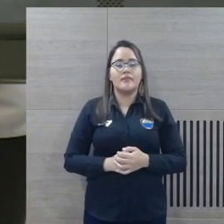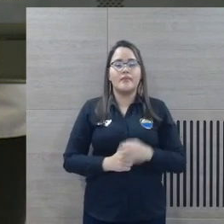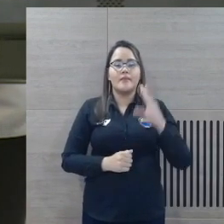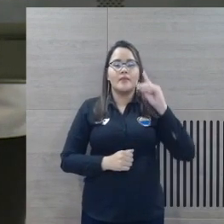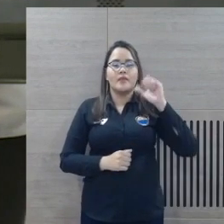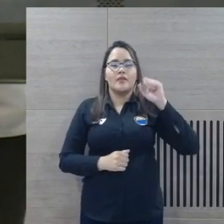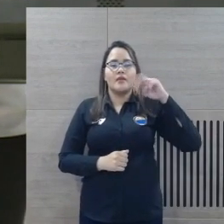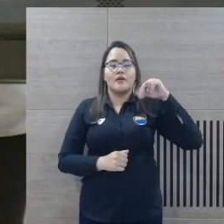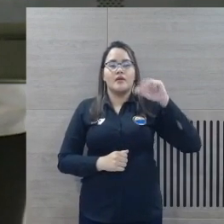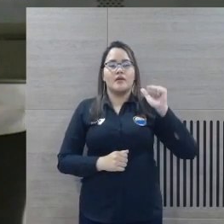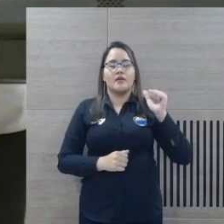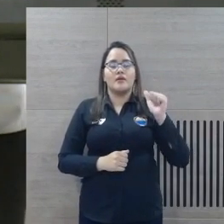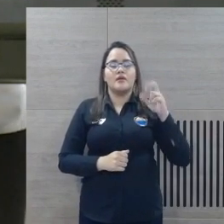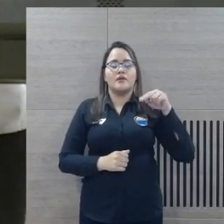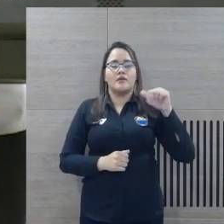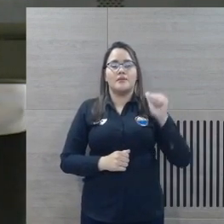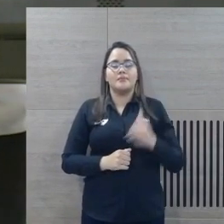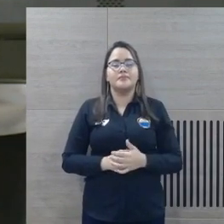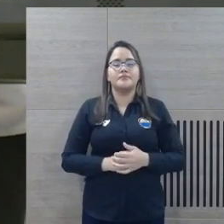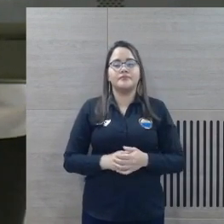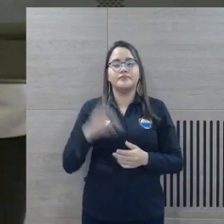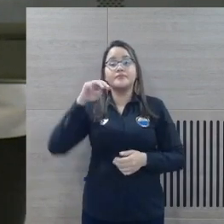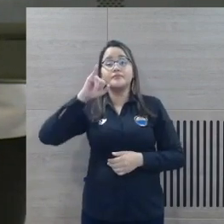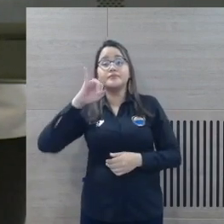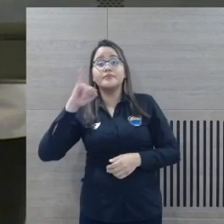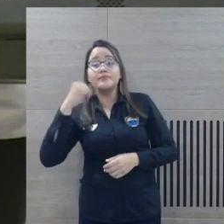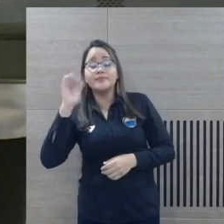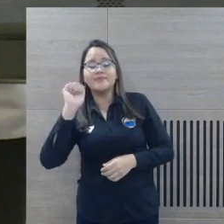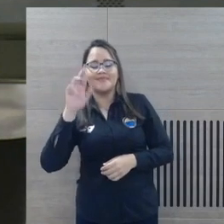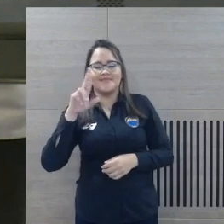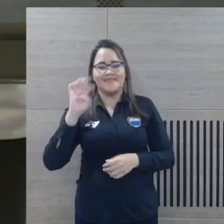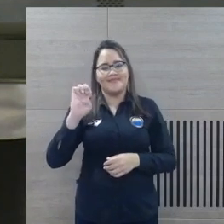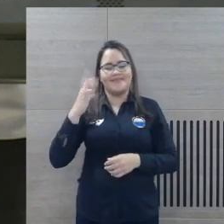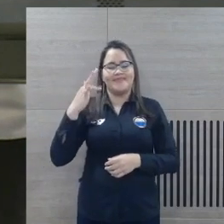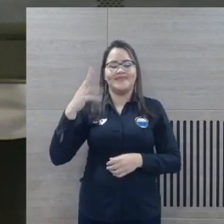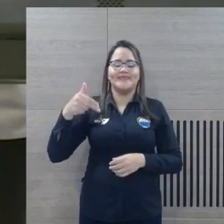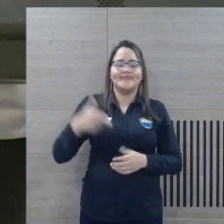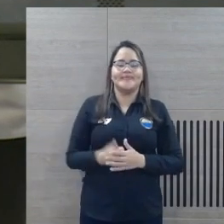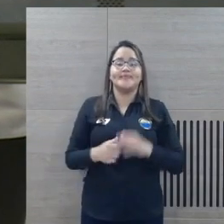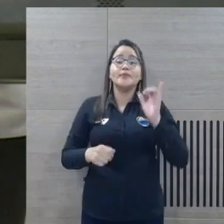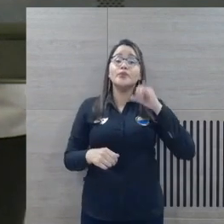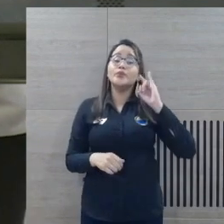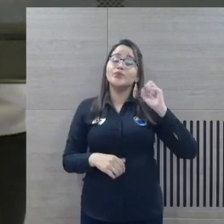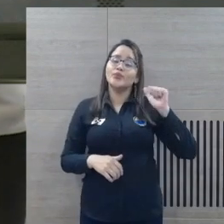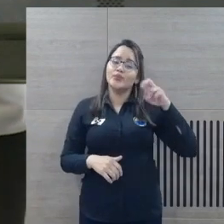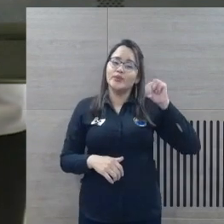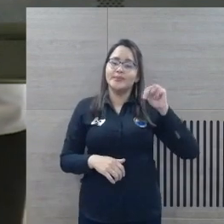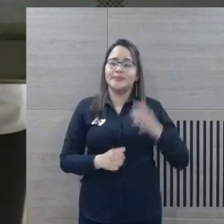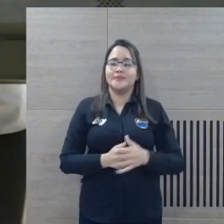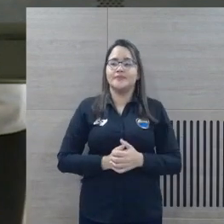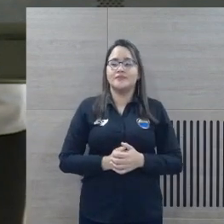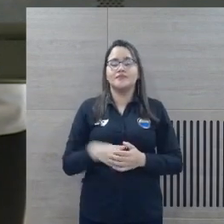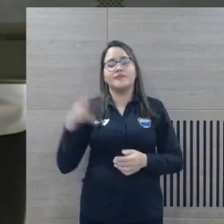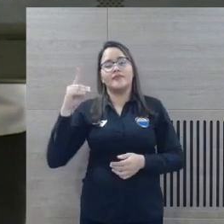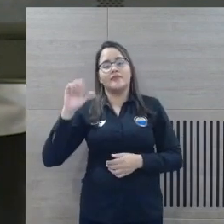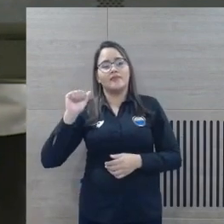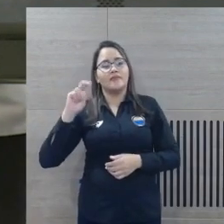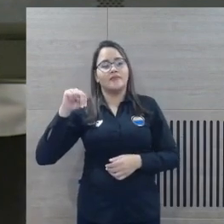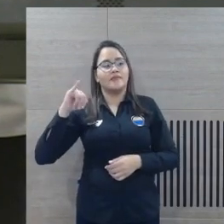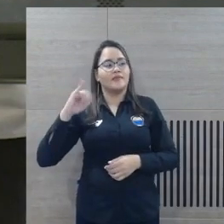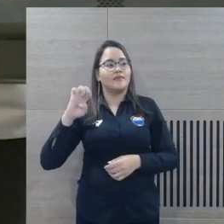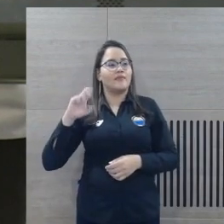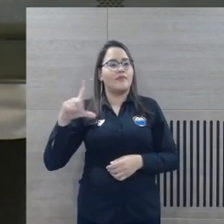Lijaret Vanessa Lewis Gutiérrez. Juan Manuel Mesa Colpa. Daniel Antonio Núñez Ramírez. Moisés David